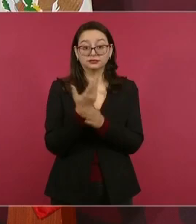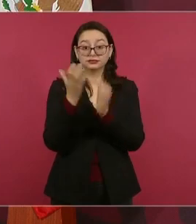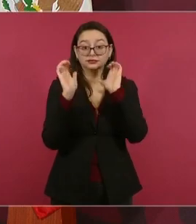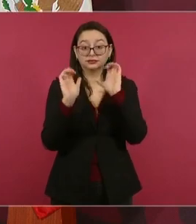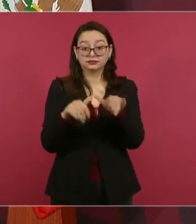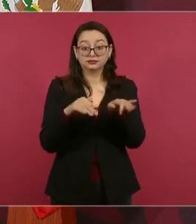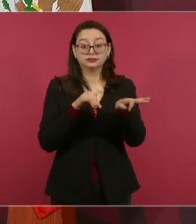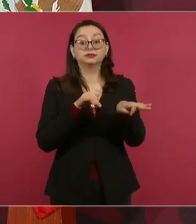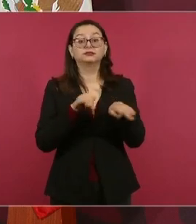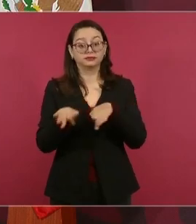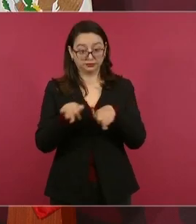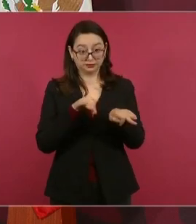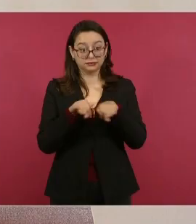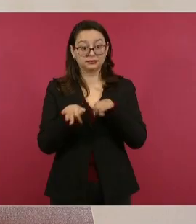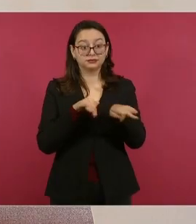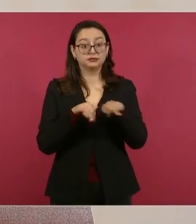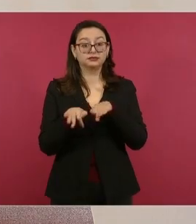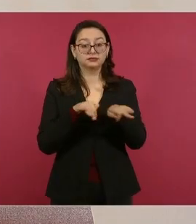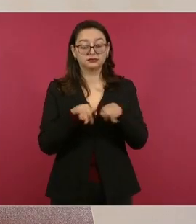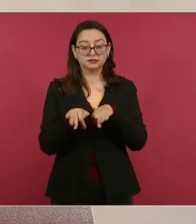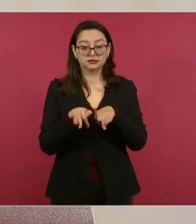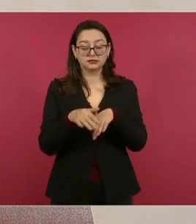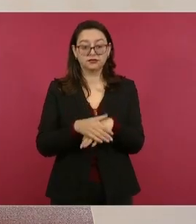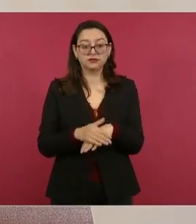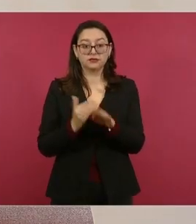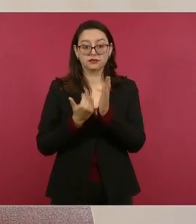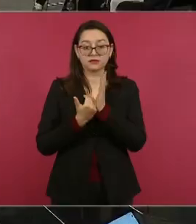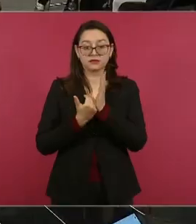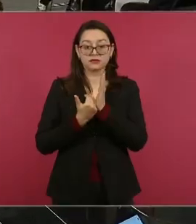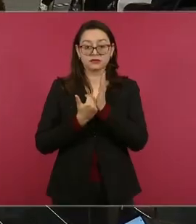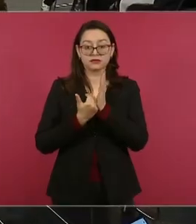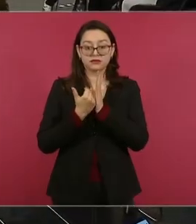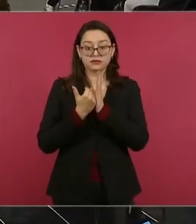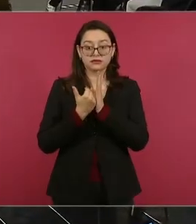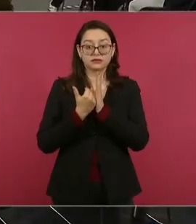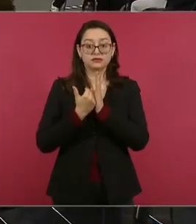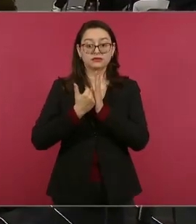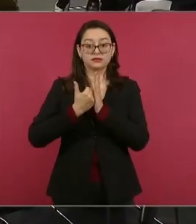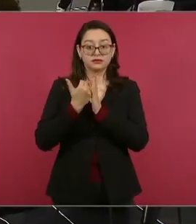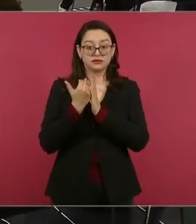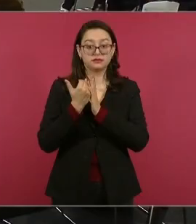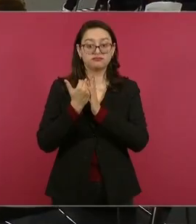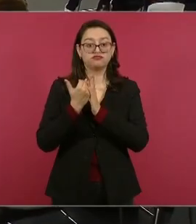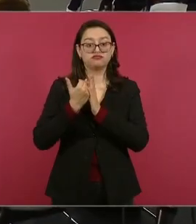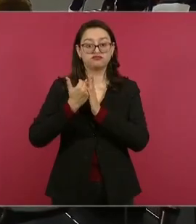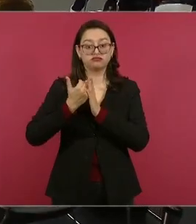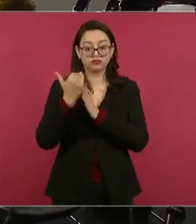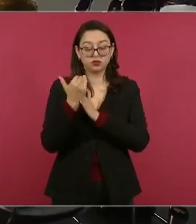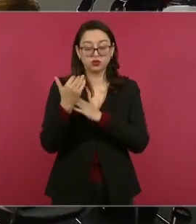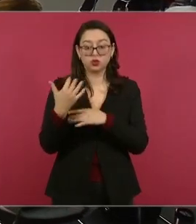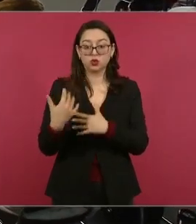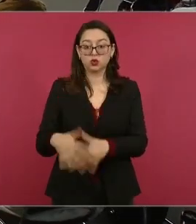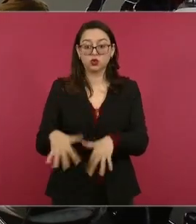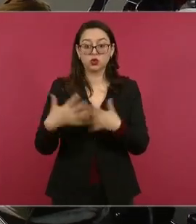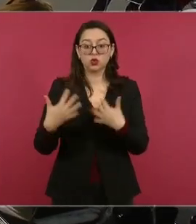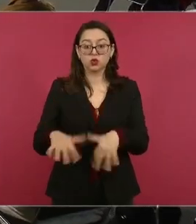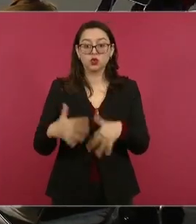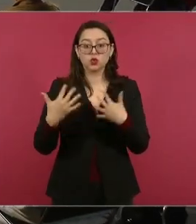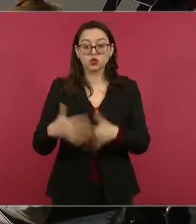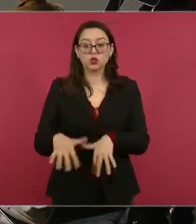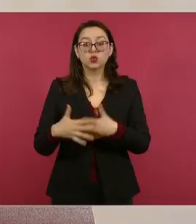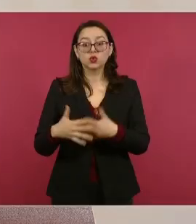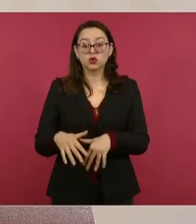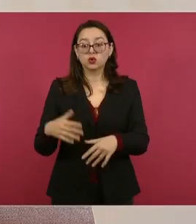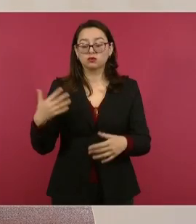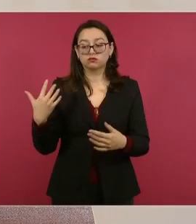puestos de trabajo. Este incremento es el cuarto más alto